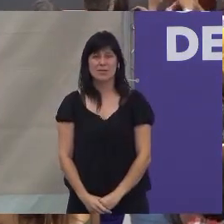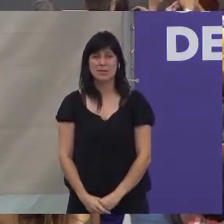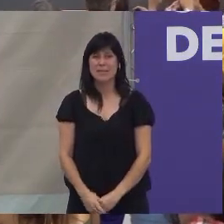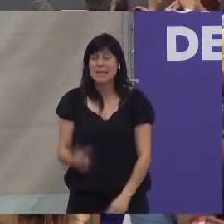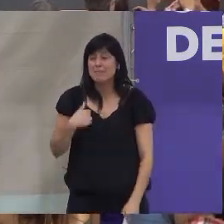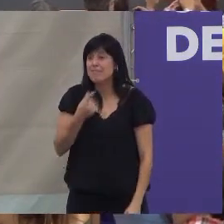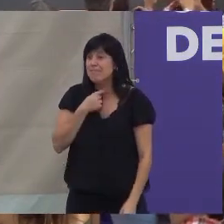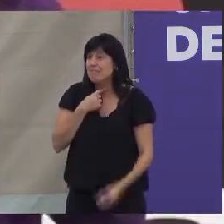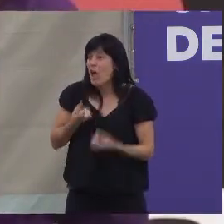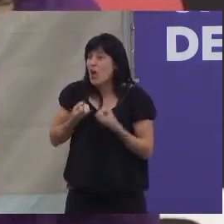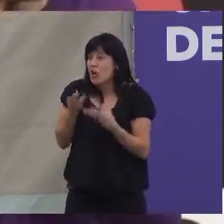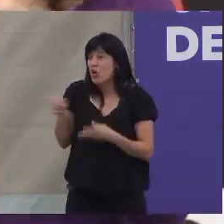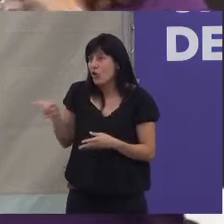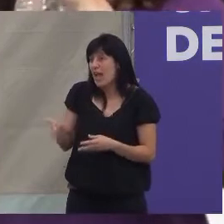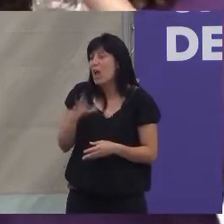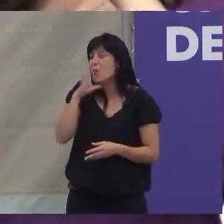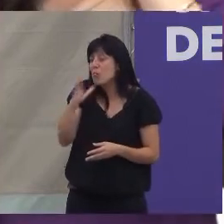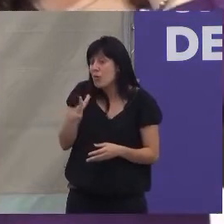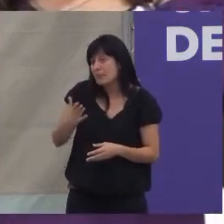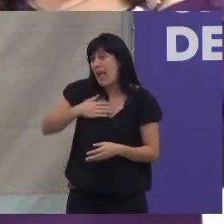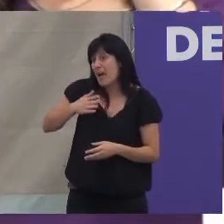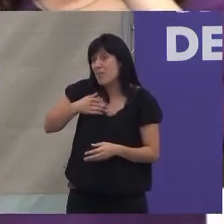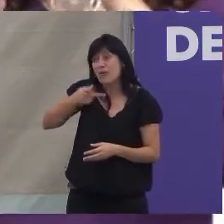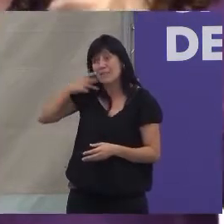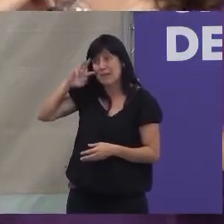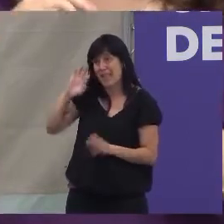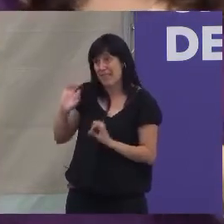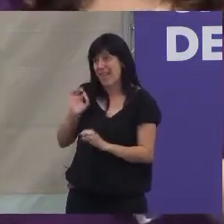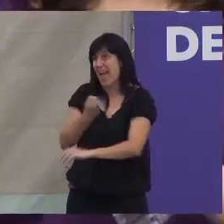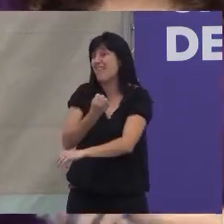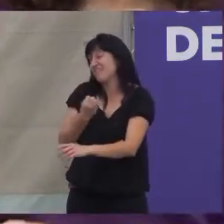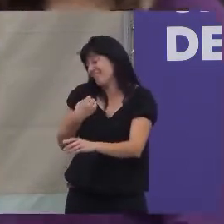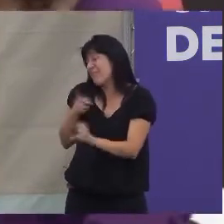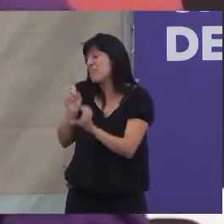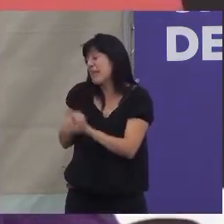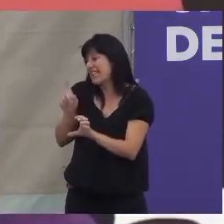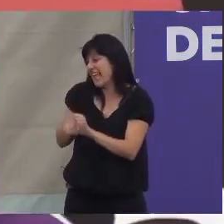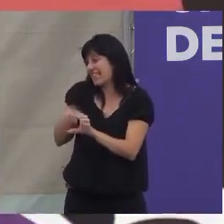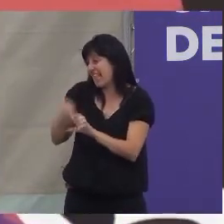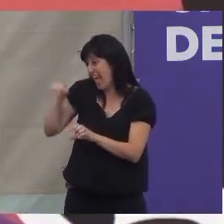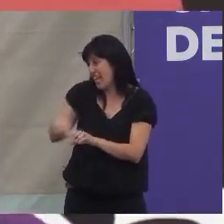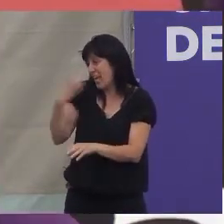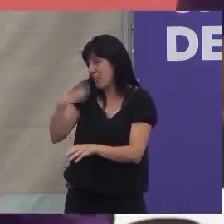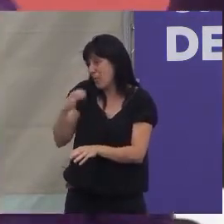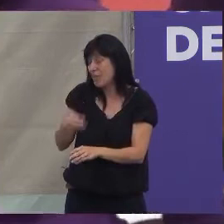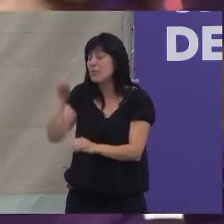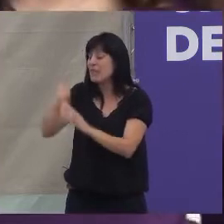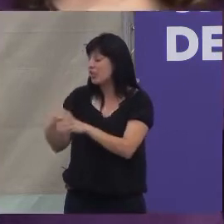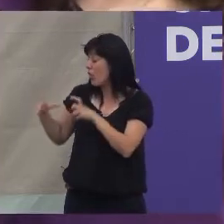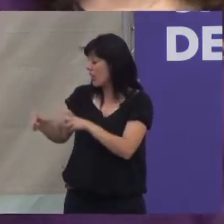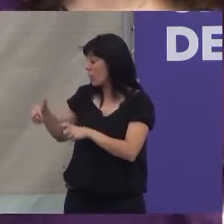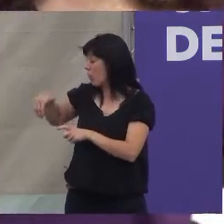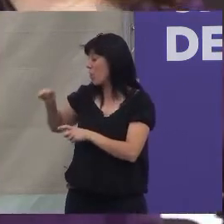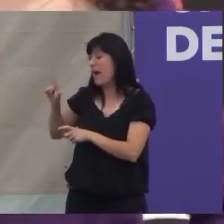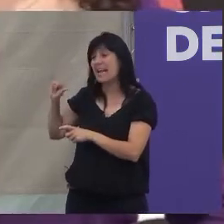Me gustaría contar esto porque es la experiencia que yo he vivido como militante desde que estoy aquí. Y en el Círculo de Malilla lo creamos y